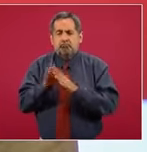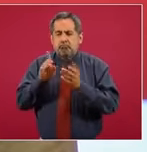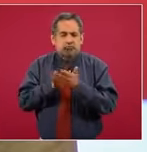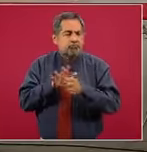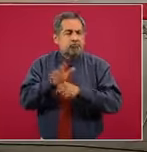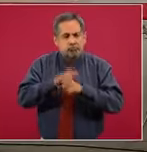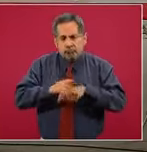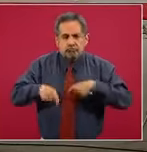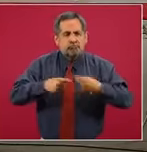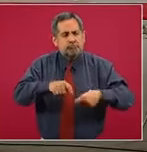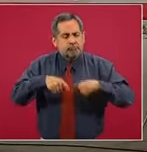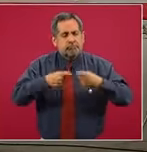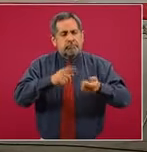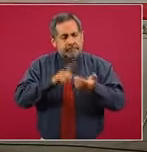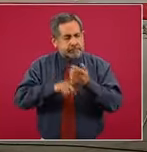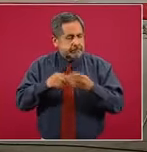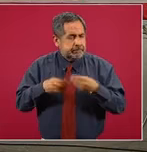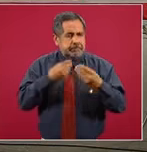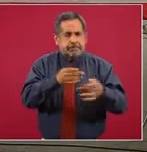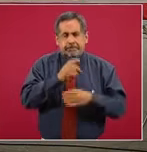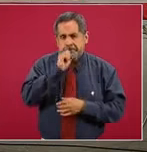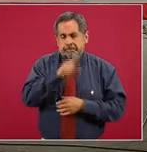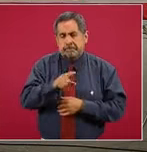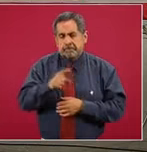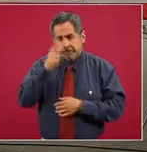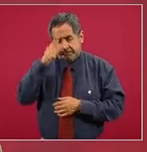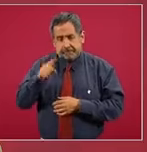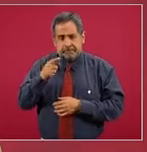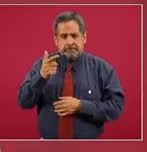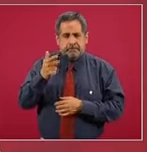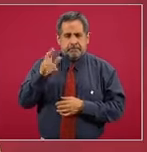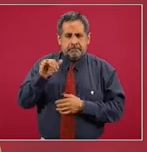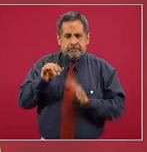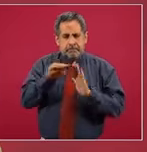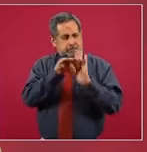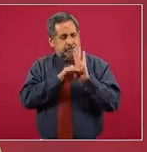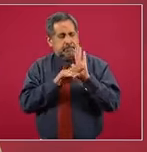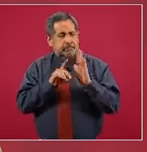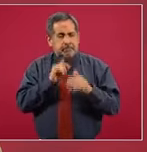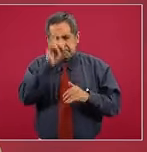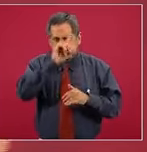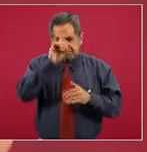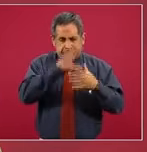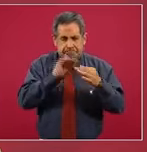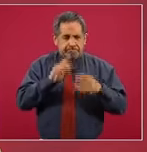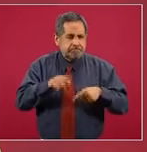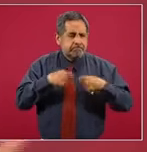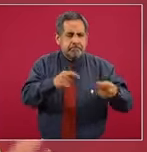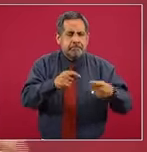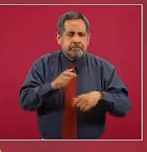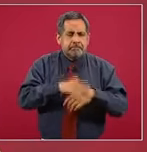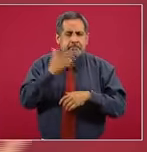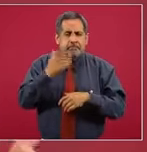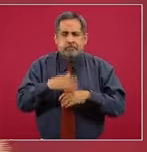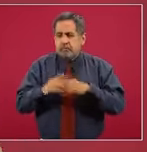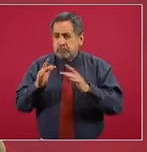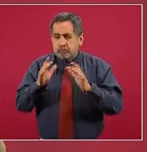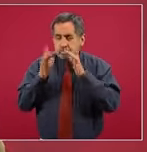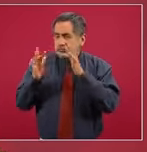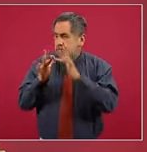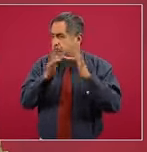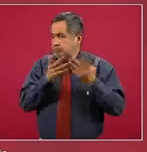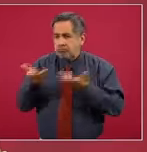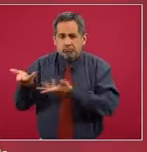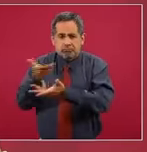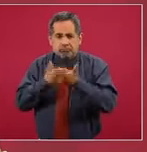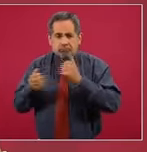cubrir la demanda, y además se estableció una guía también para facilitar también la comunicación con todos